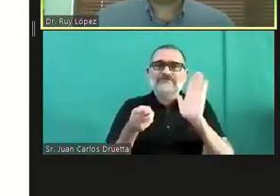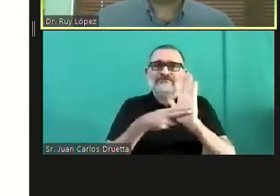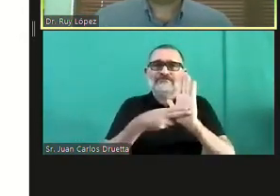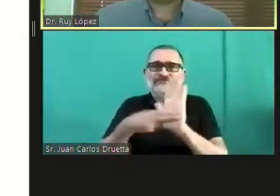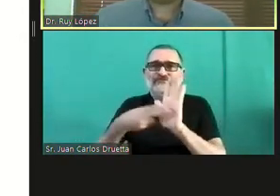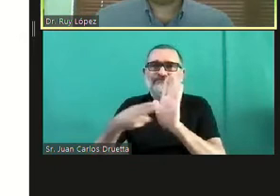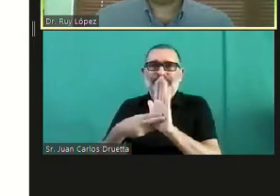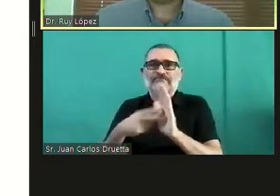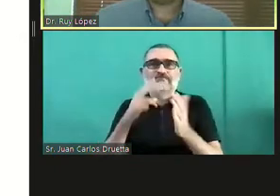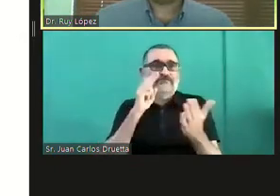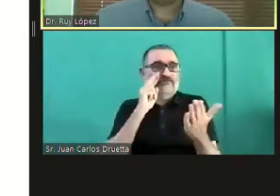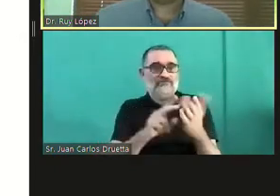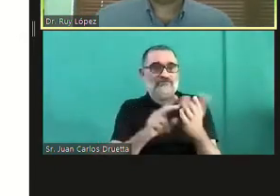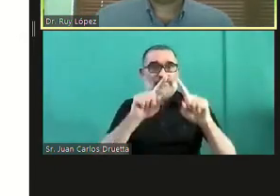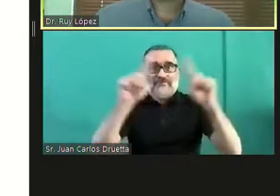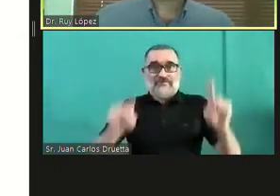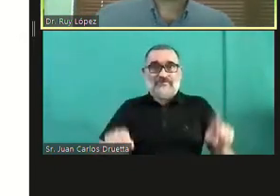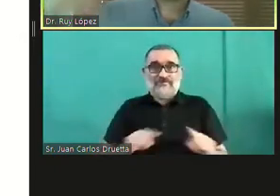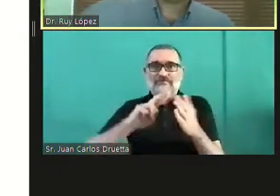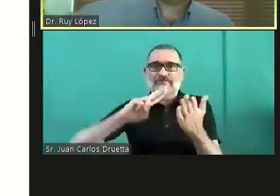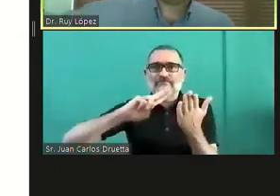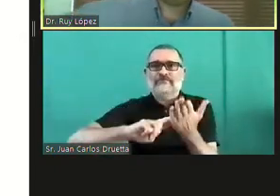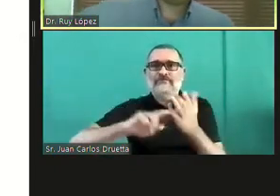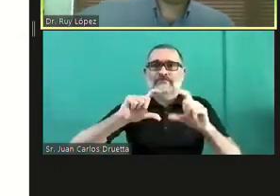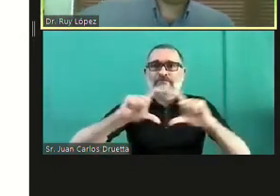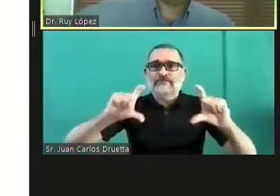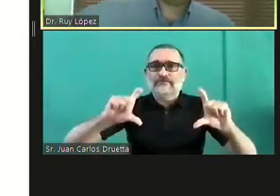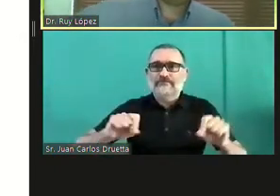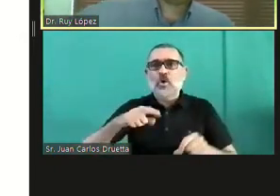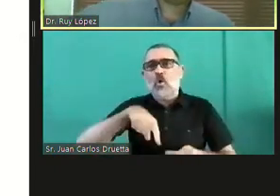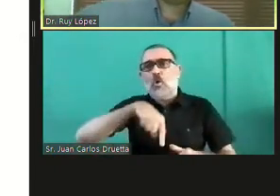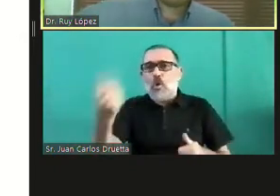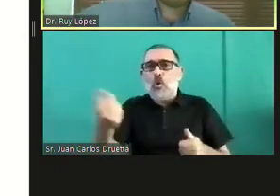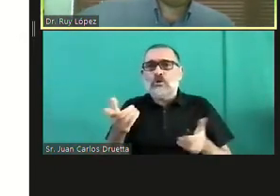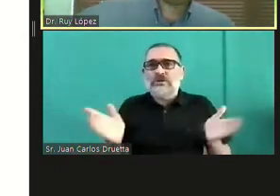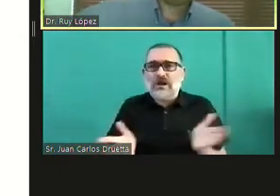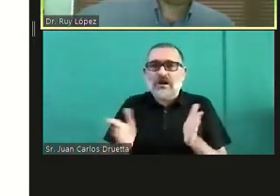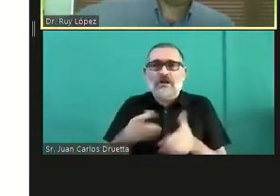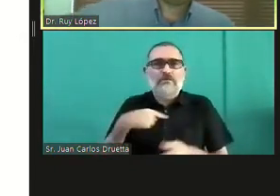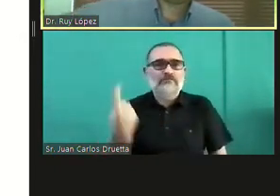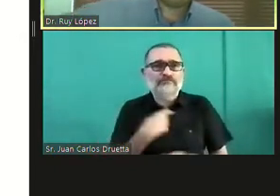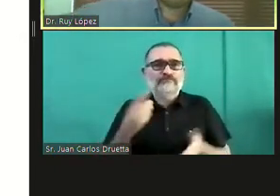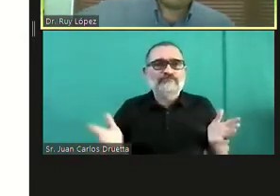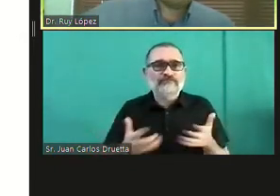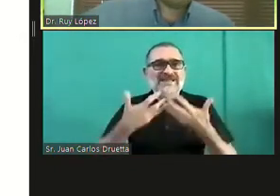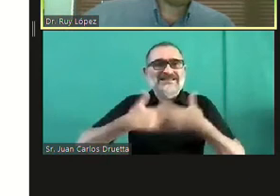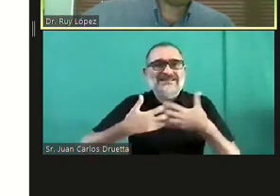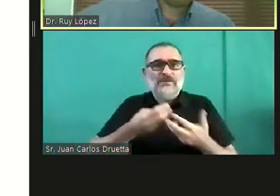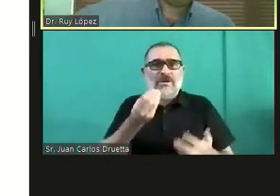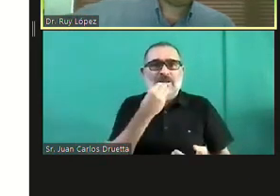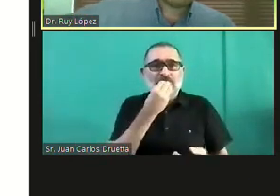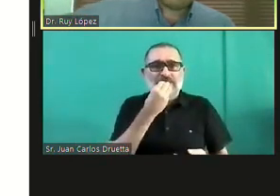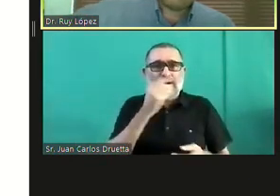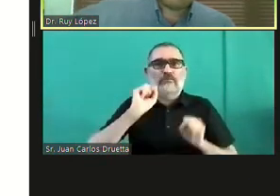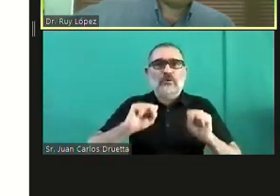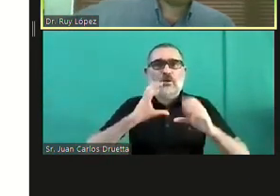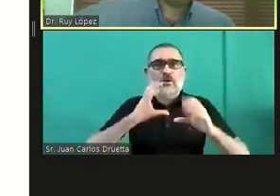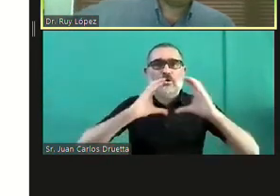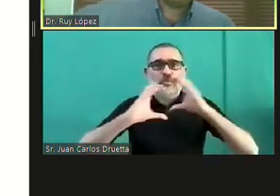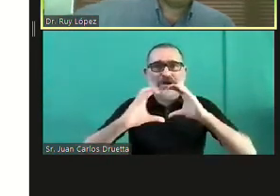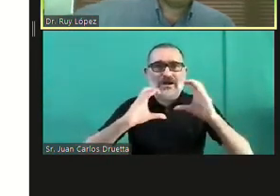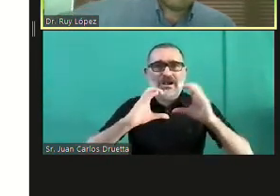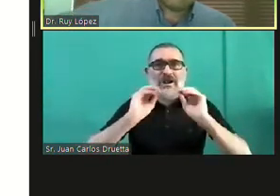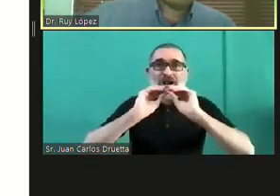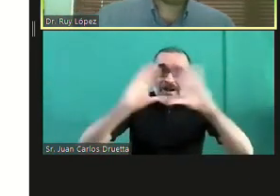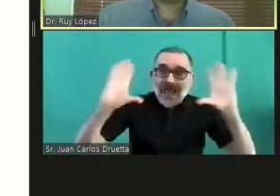de regulación con un componente de promoción de dietas locales saludables regionales